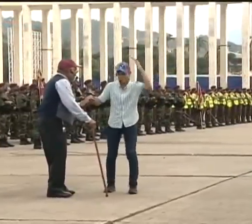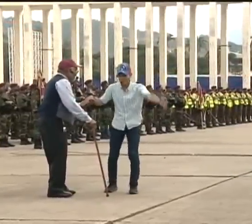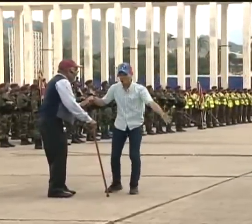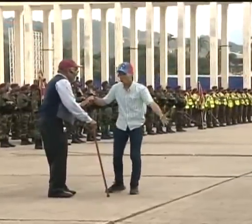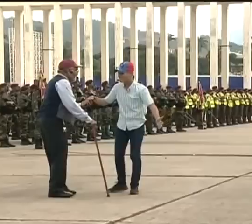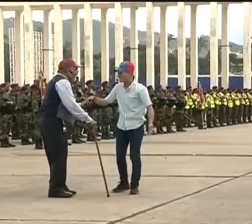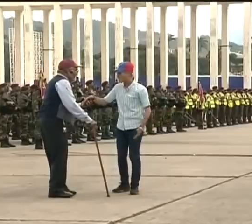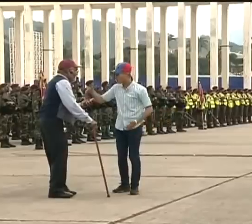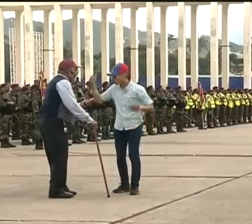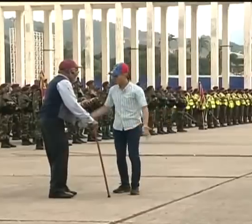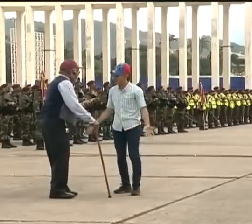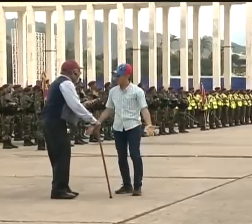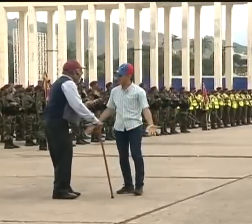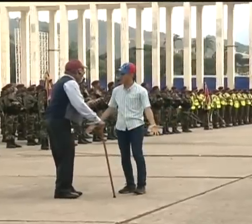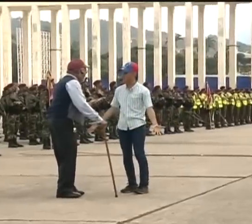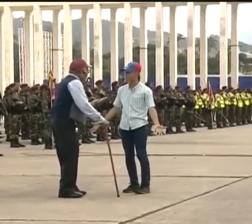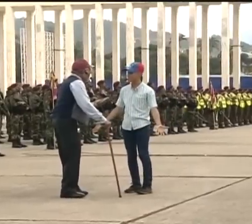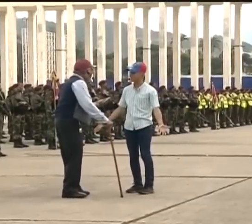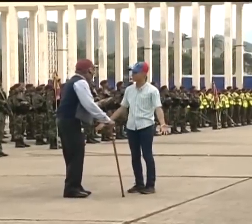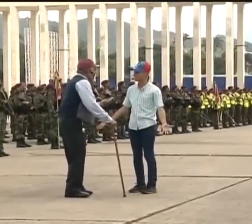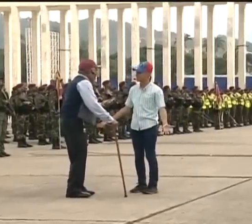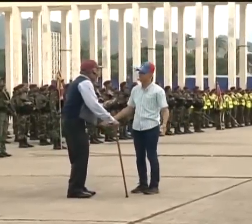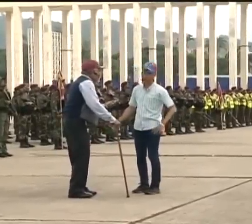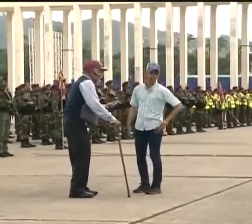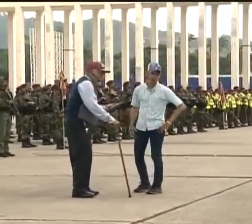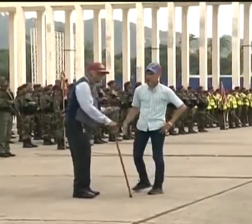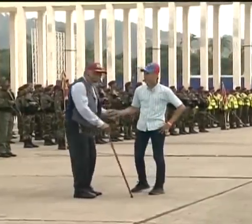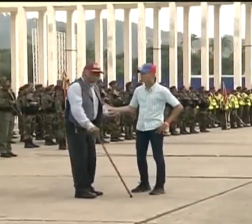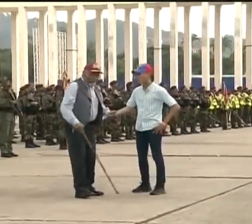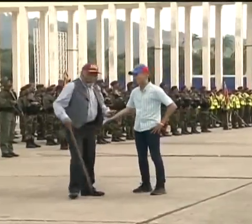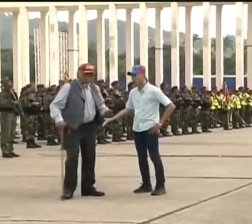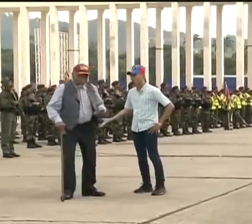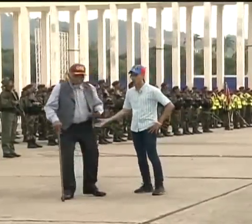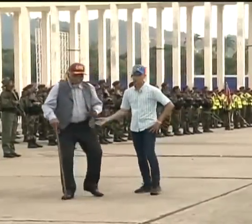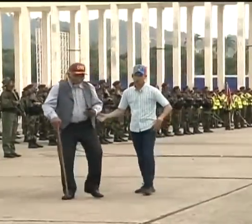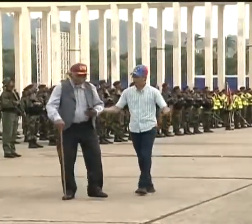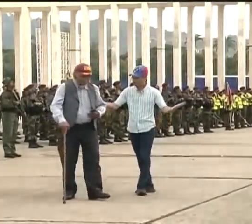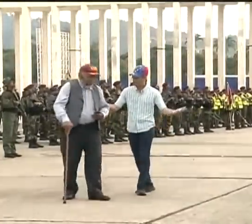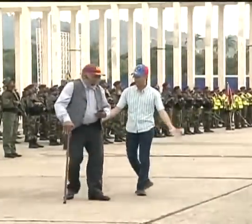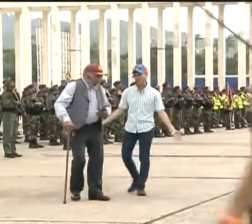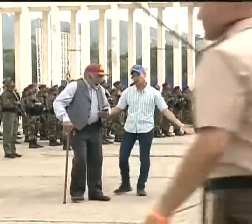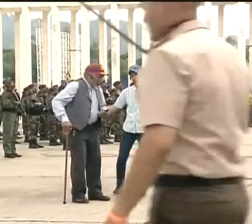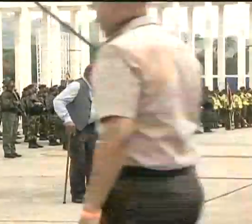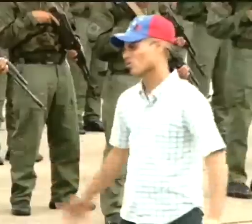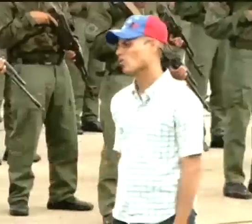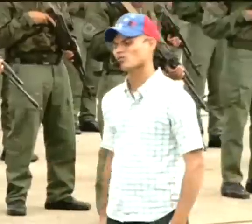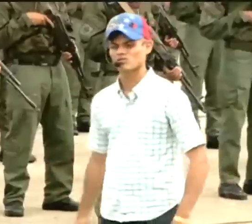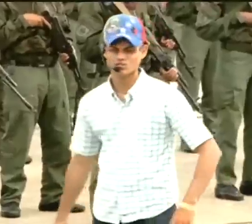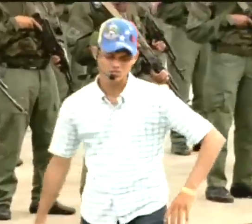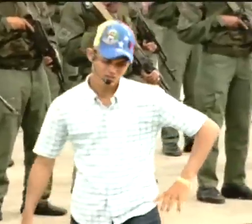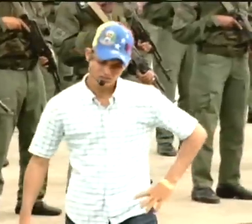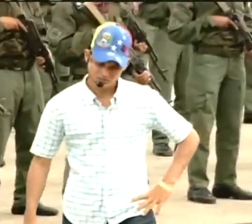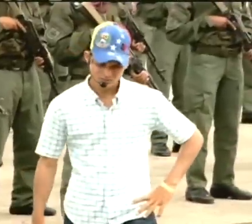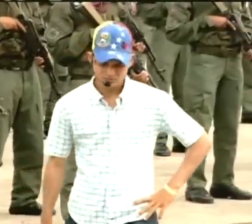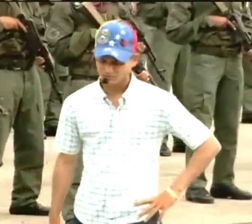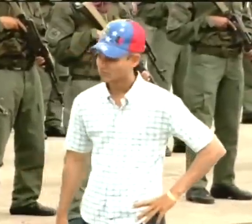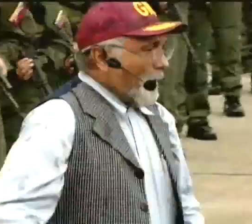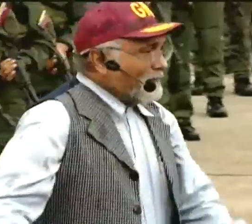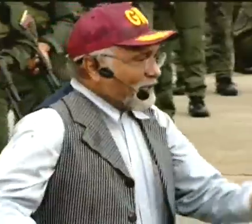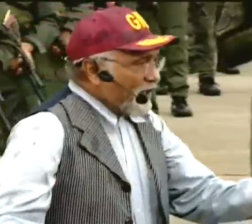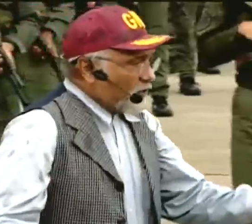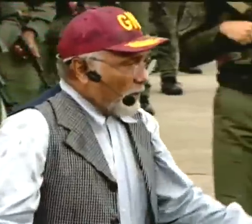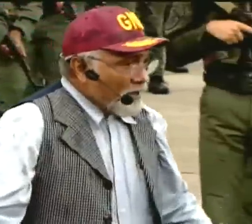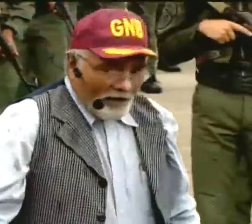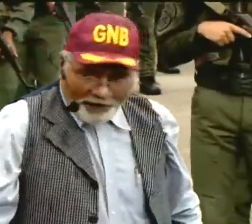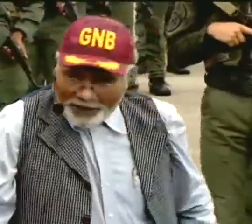esas nefactas ideas de lo ocurrido en el 2017. Por favor, viejo, ya no mitigue más su corazón.